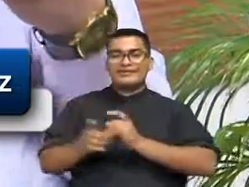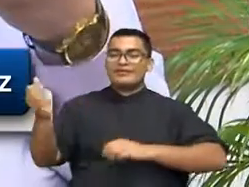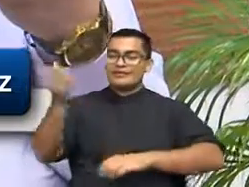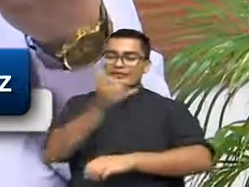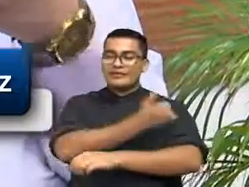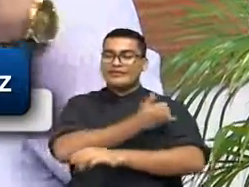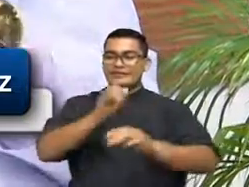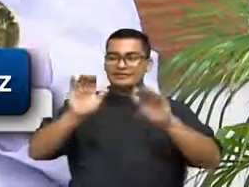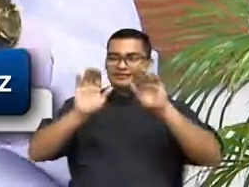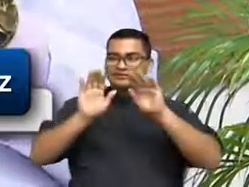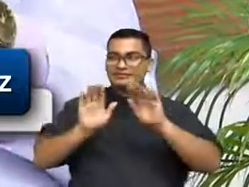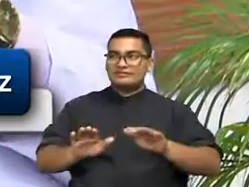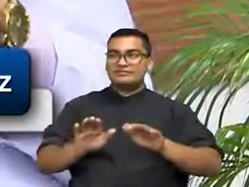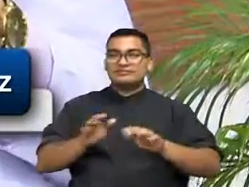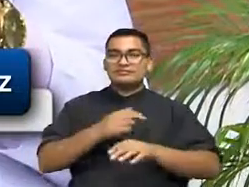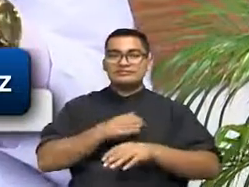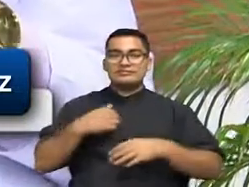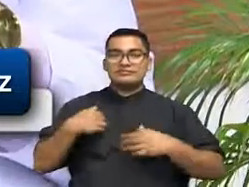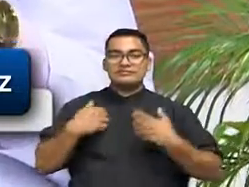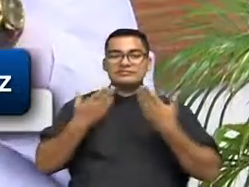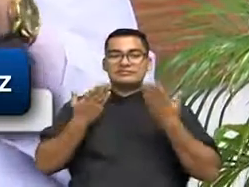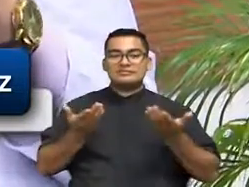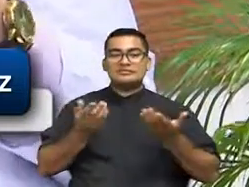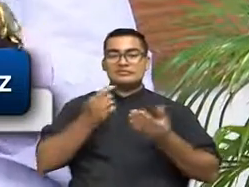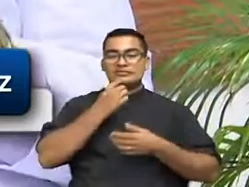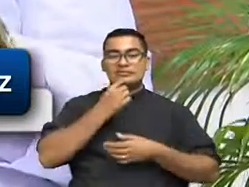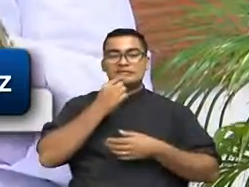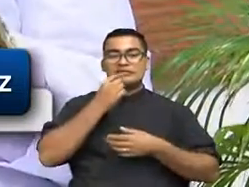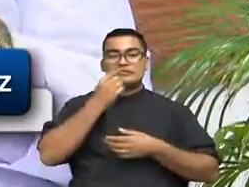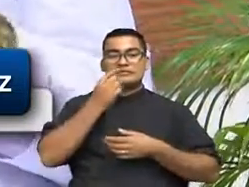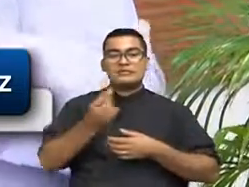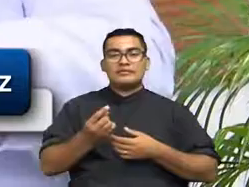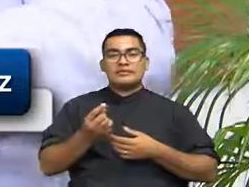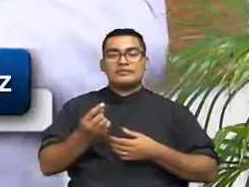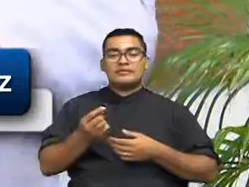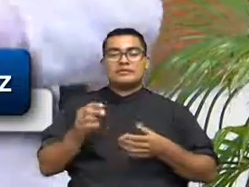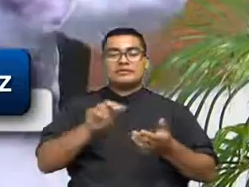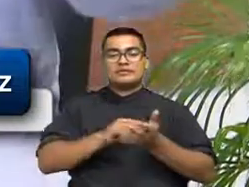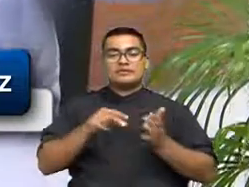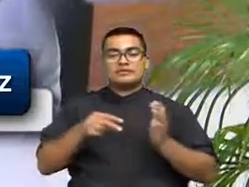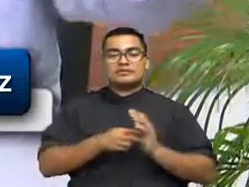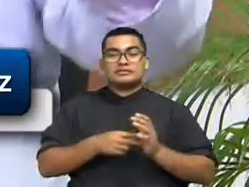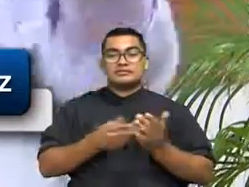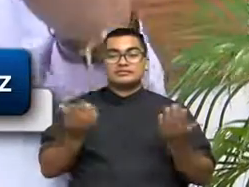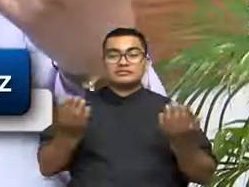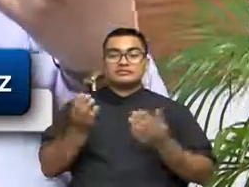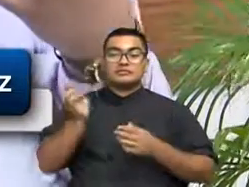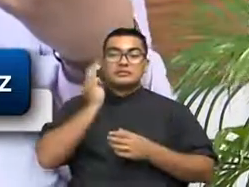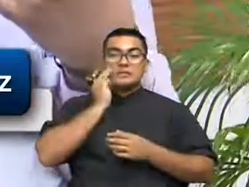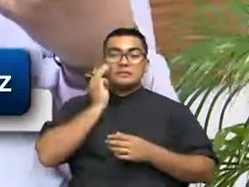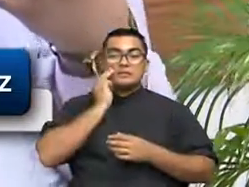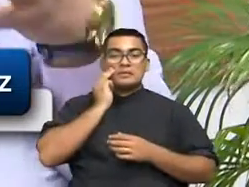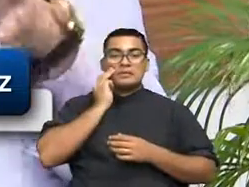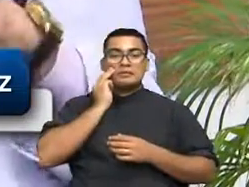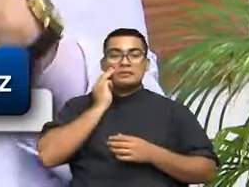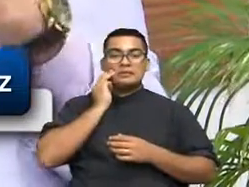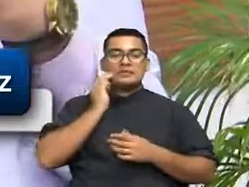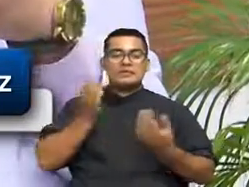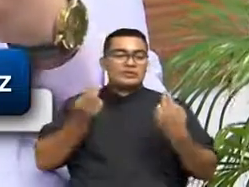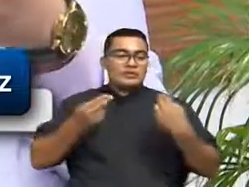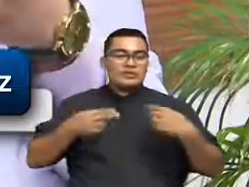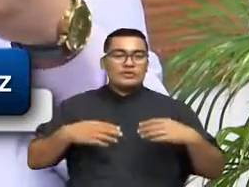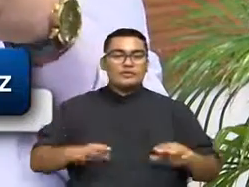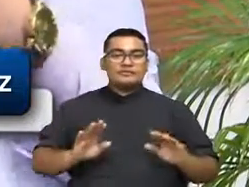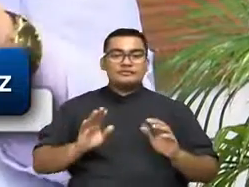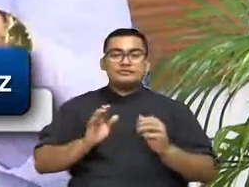administramos medicamentos para eliminar eso. Eso solamente lo que se hace es, la mamá lo hace normalmente cuando saca a solear